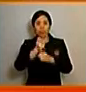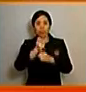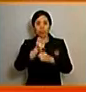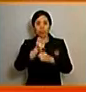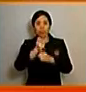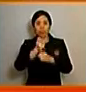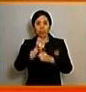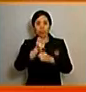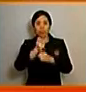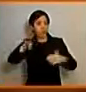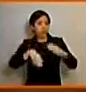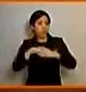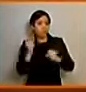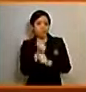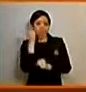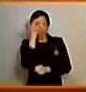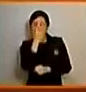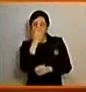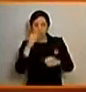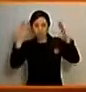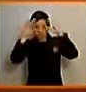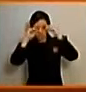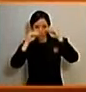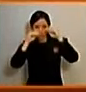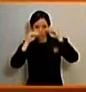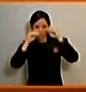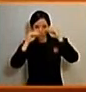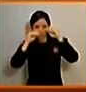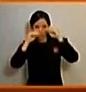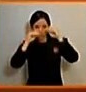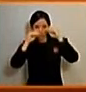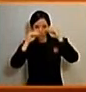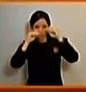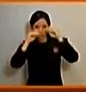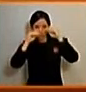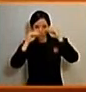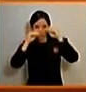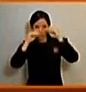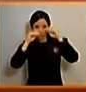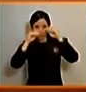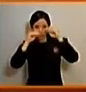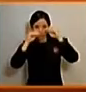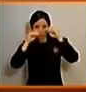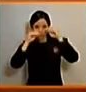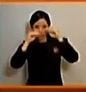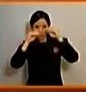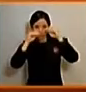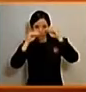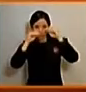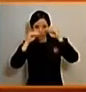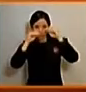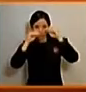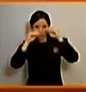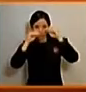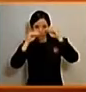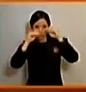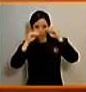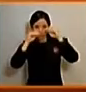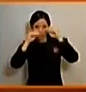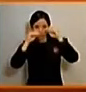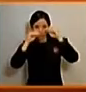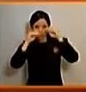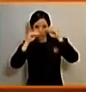a todos los ganadores en esta bonita noche. Jugadores, me despido recordándoles que mañana es noche de super premio y tiene un monto acumulado con